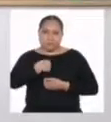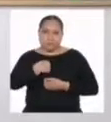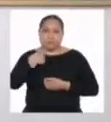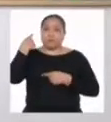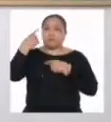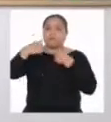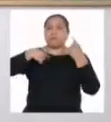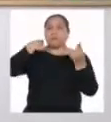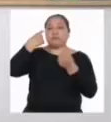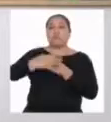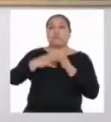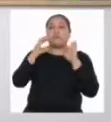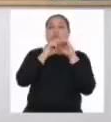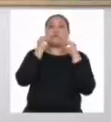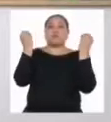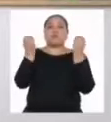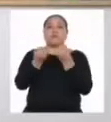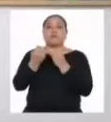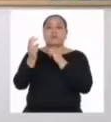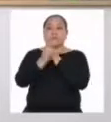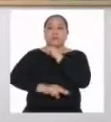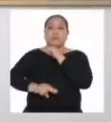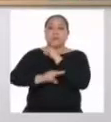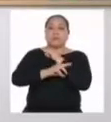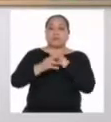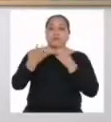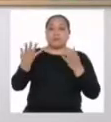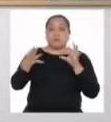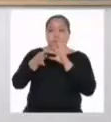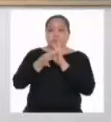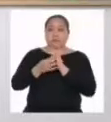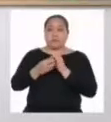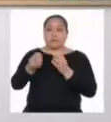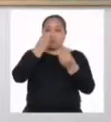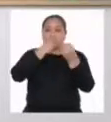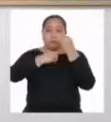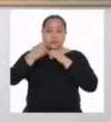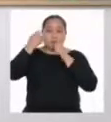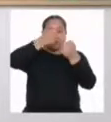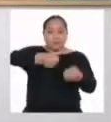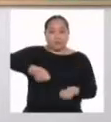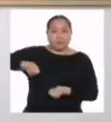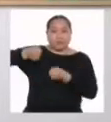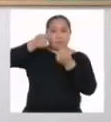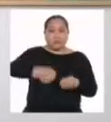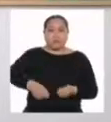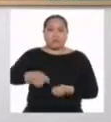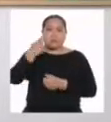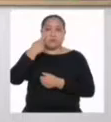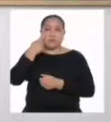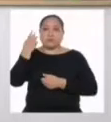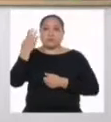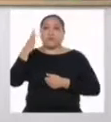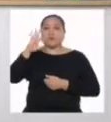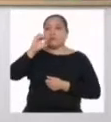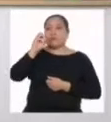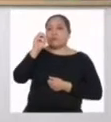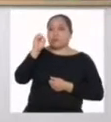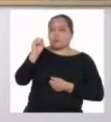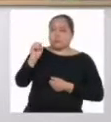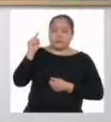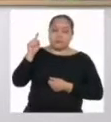te cuento que la Organización de las Naciones Unidas para la Alimentación y la Agricultura, más conocida como la